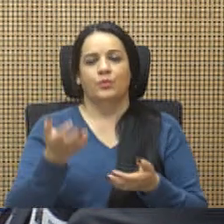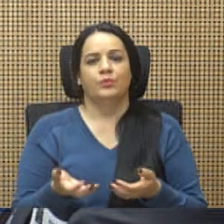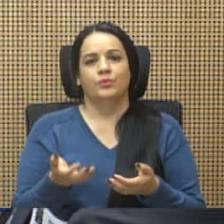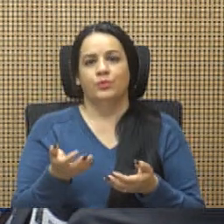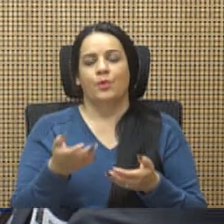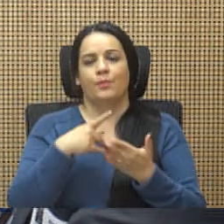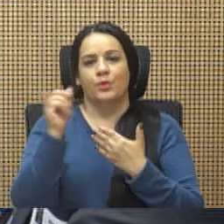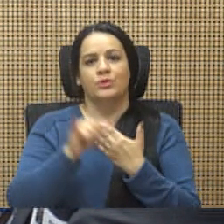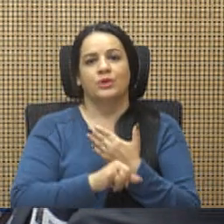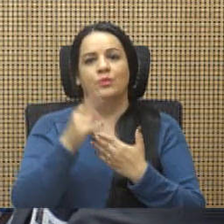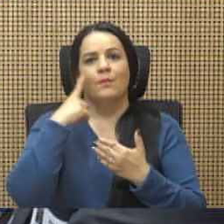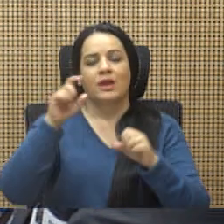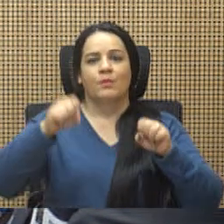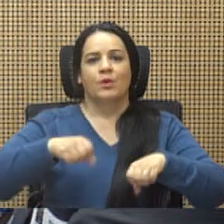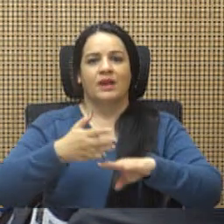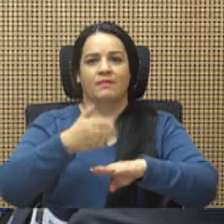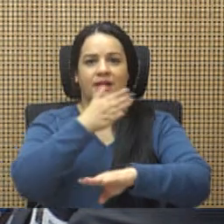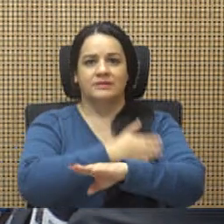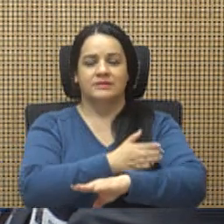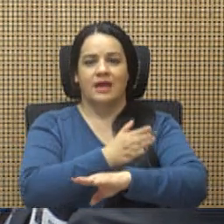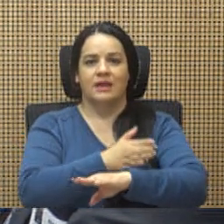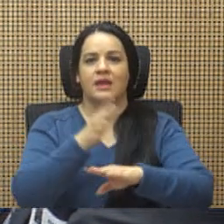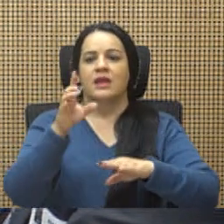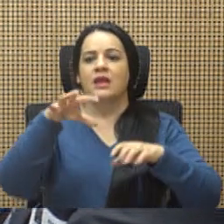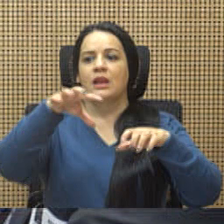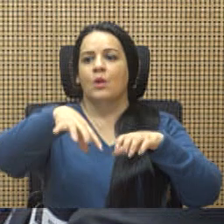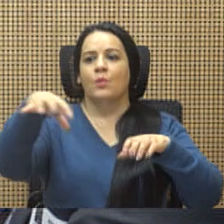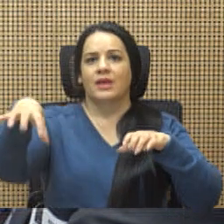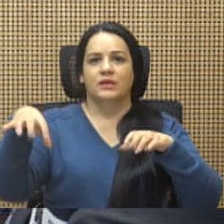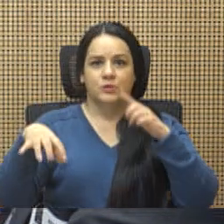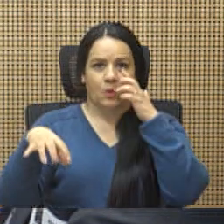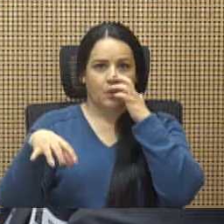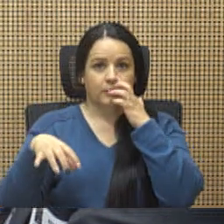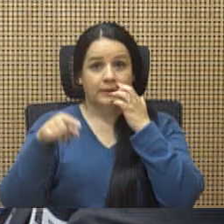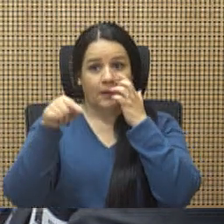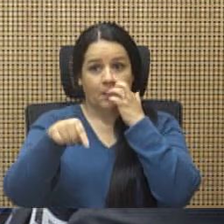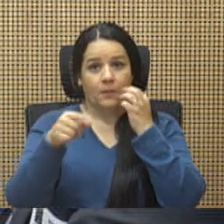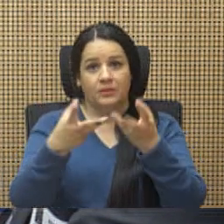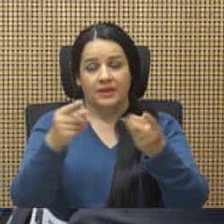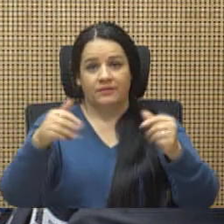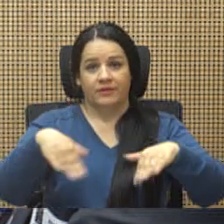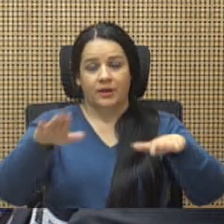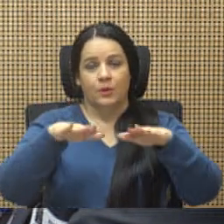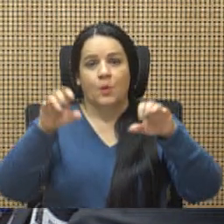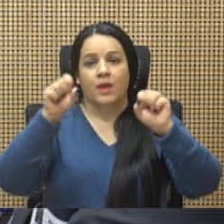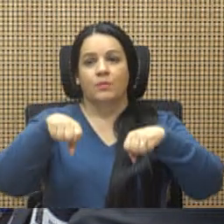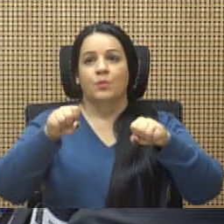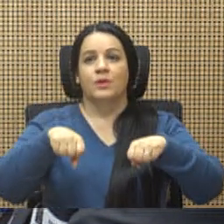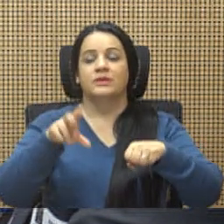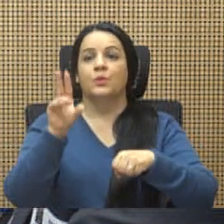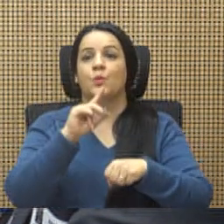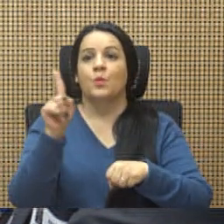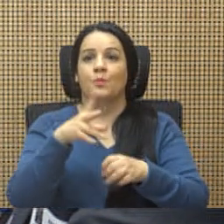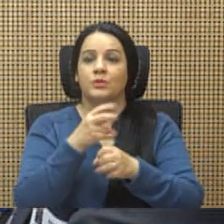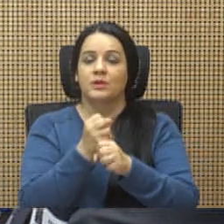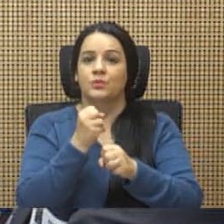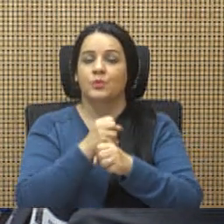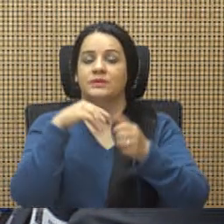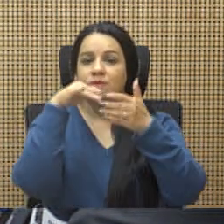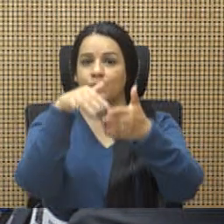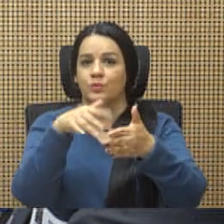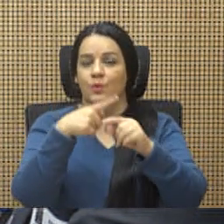eh avanzar por lo menos en la ubicación de un terreno que además podría ser no hemos hecho los estudios pero podría ser